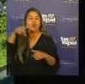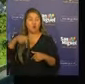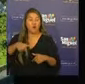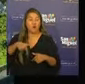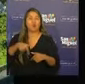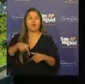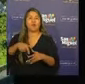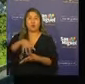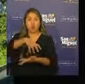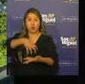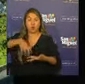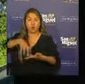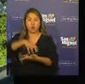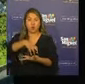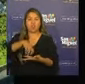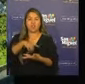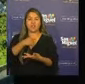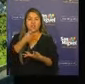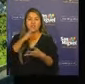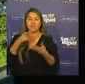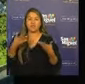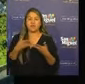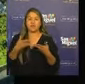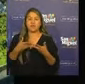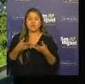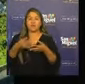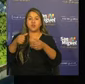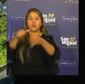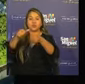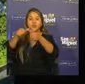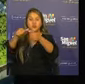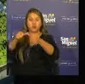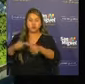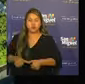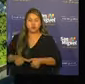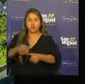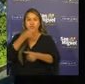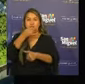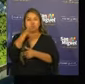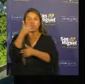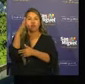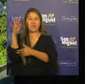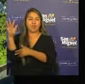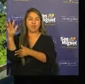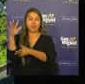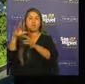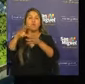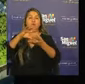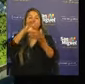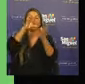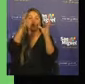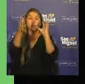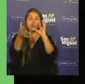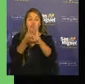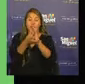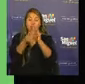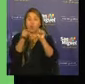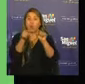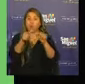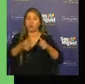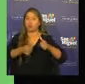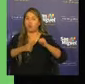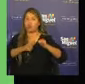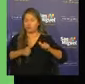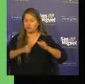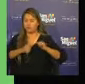comuna aporte a la sustentabilidad mundial también es algo que es un desafío. Para eso,